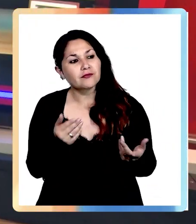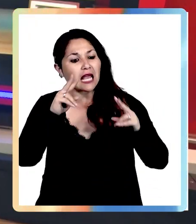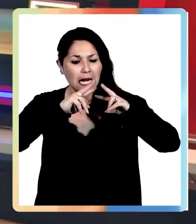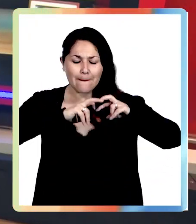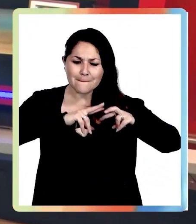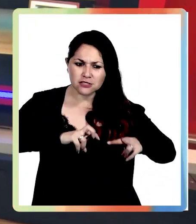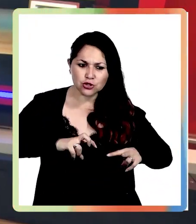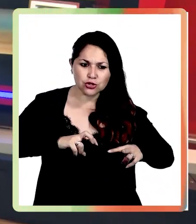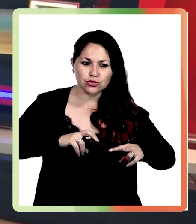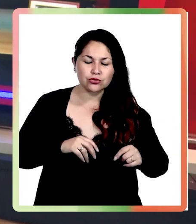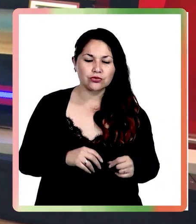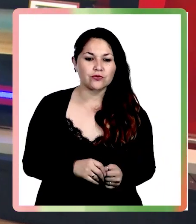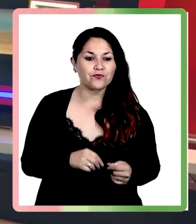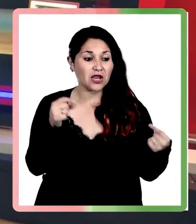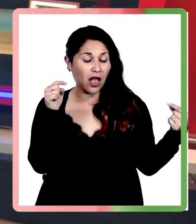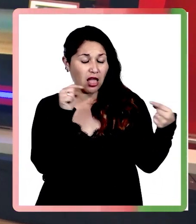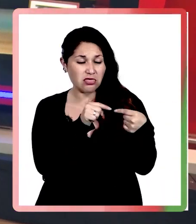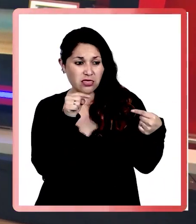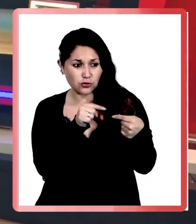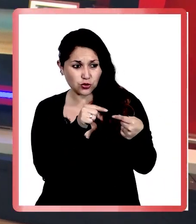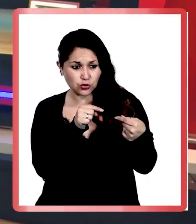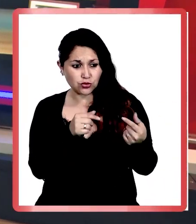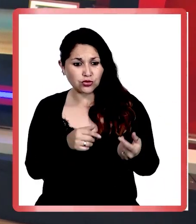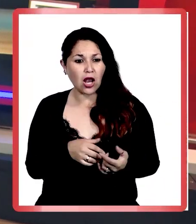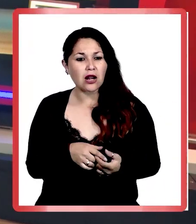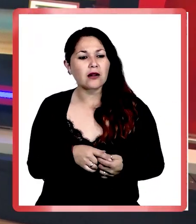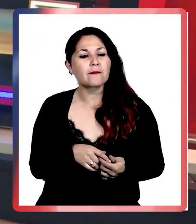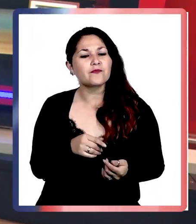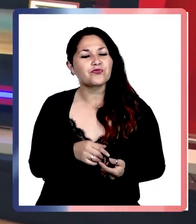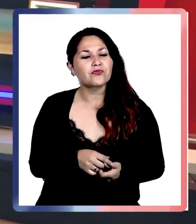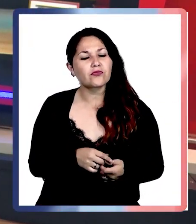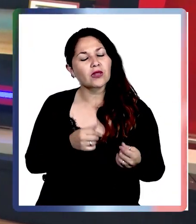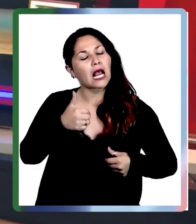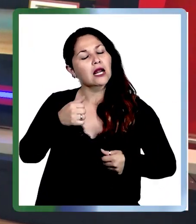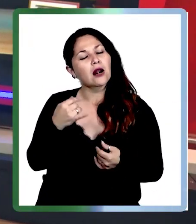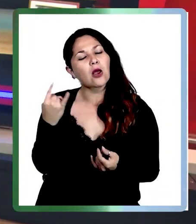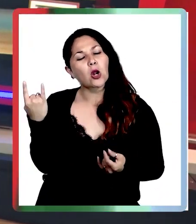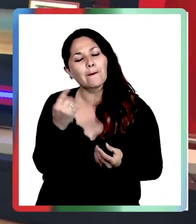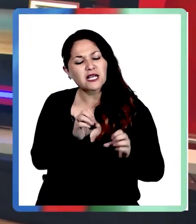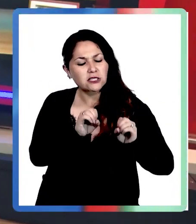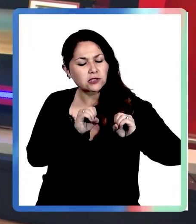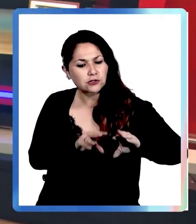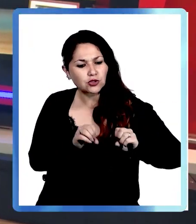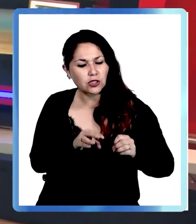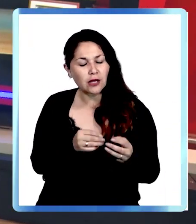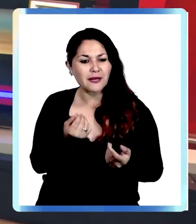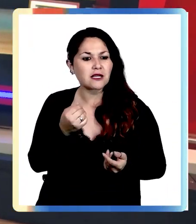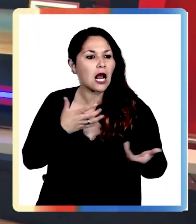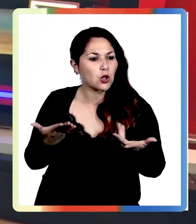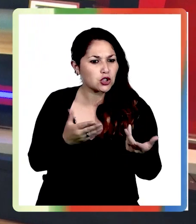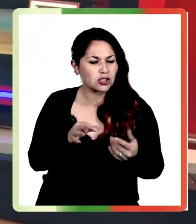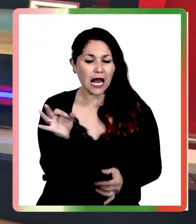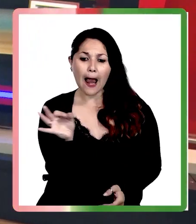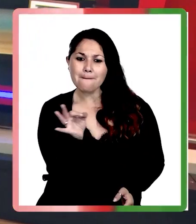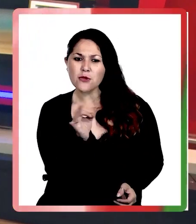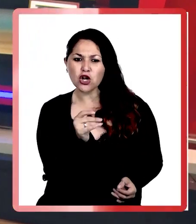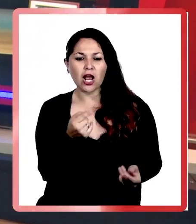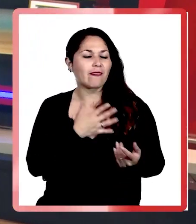la investigación, la discusión, el debate en la academia respecto de lo que ocurre al interior de la moneda, en